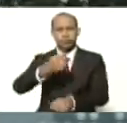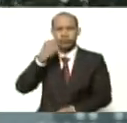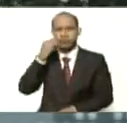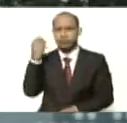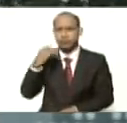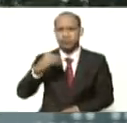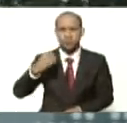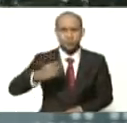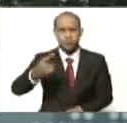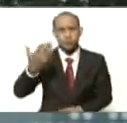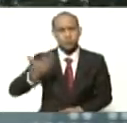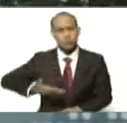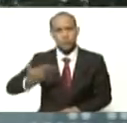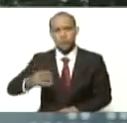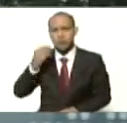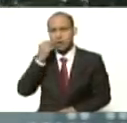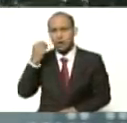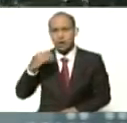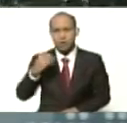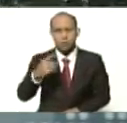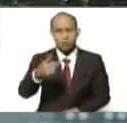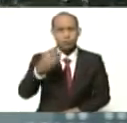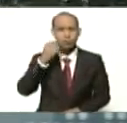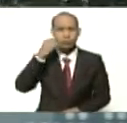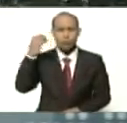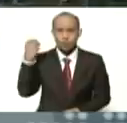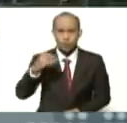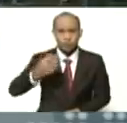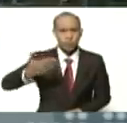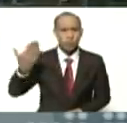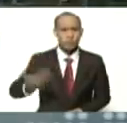muy importante la juventud la juventud